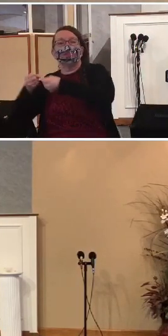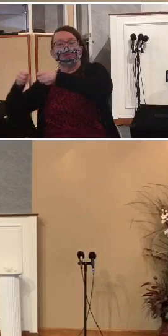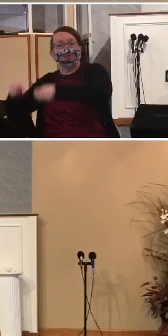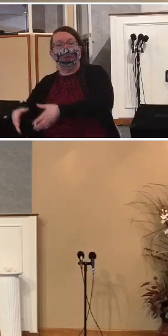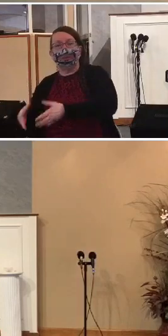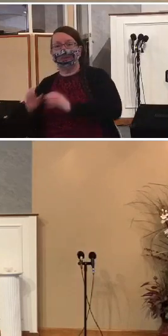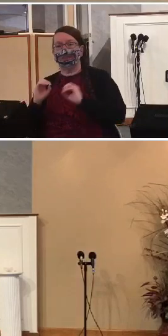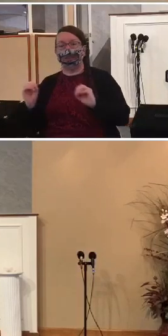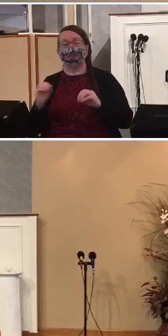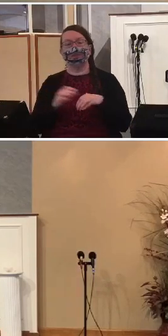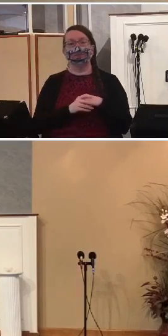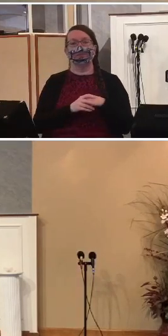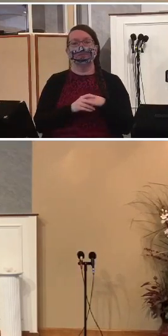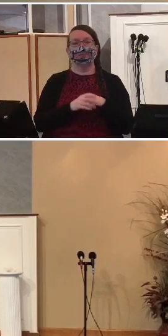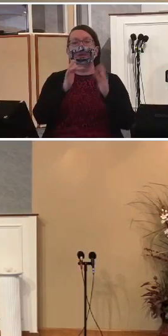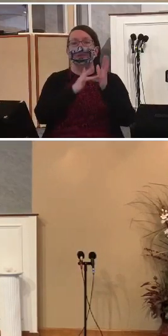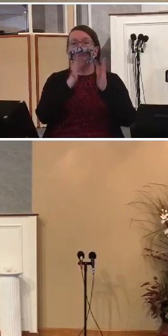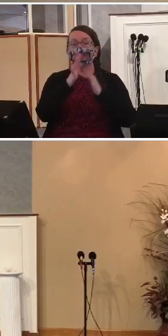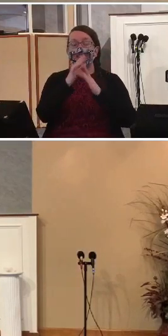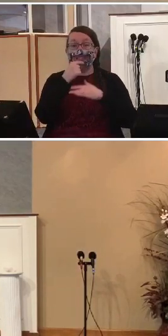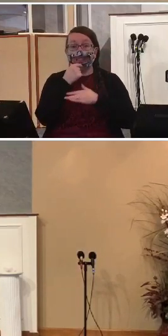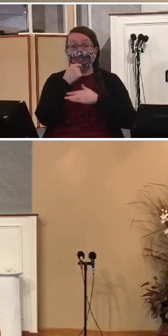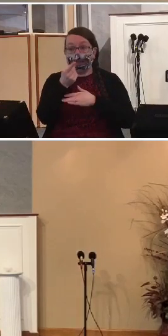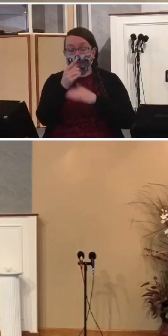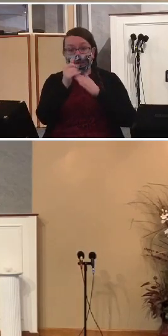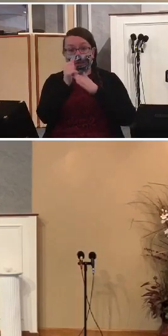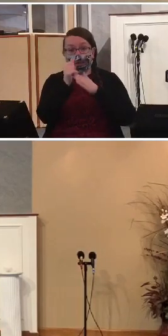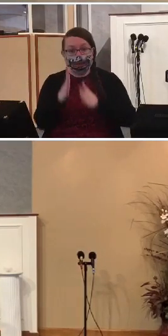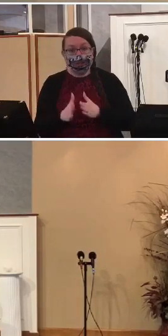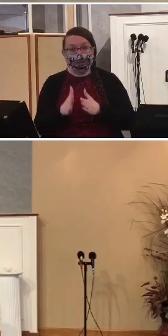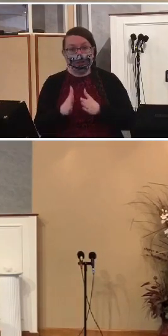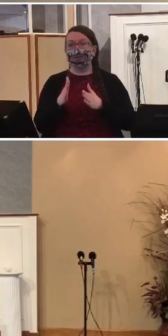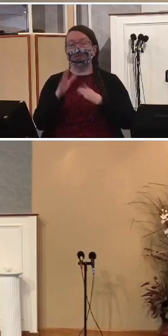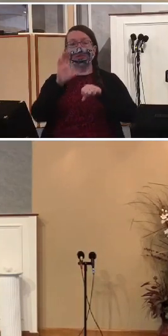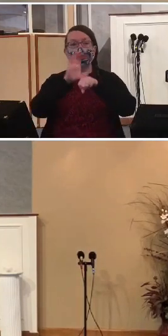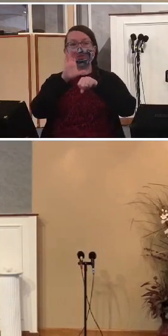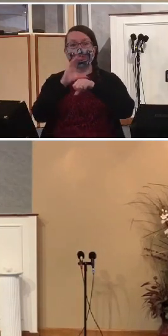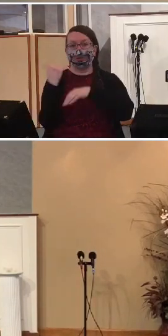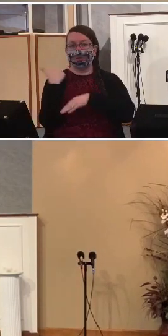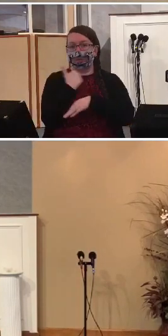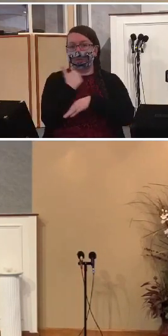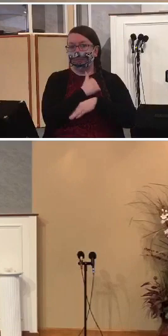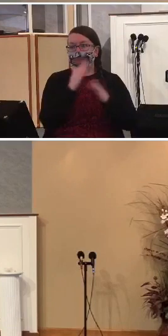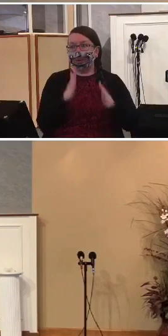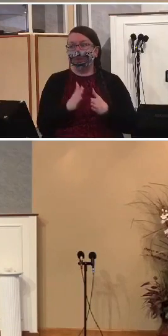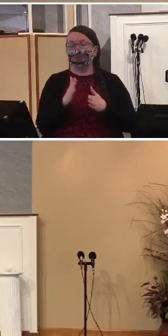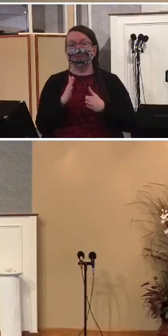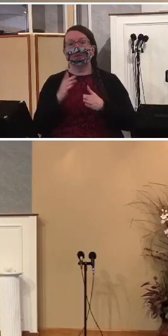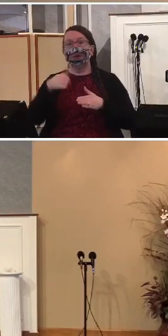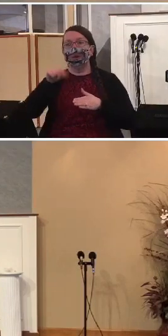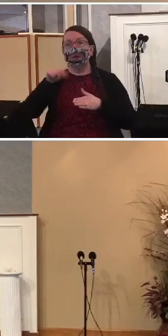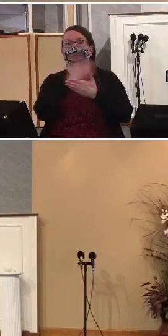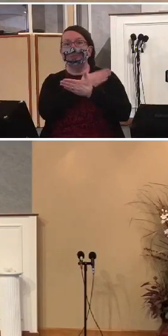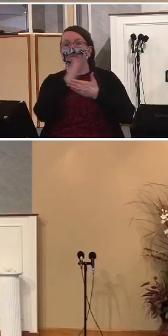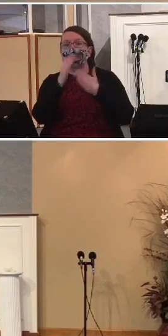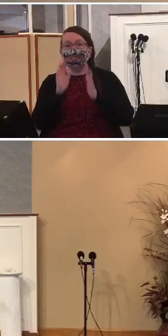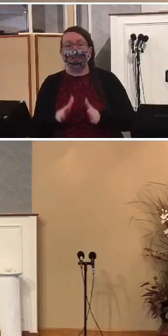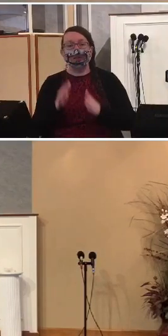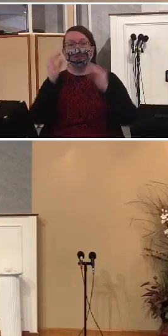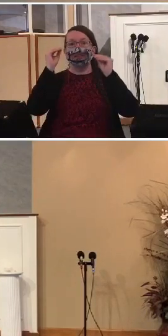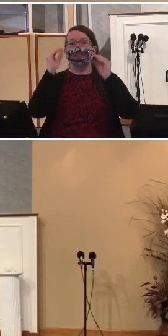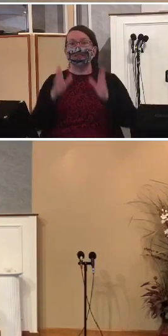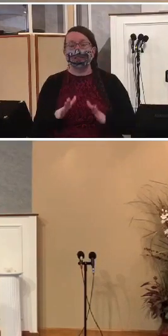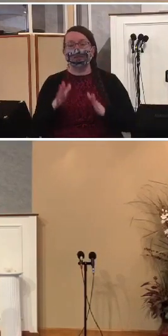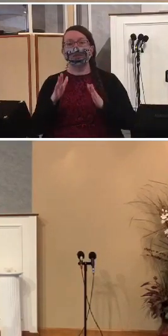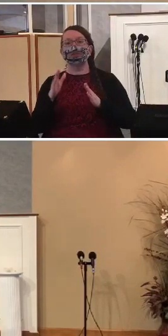día, y te está diciendo a ti líder, a ti iglesia, a ti músicos y cantantes y